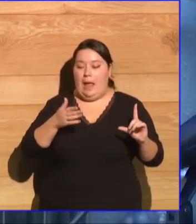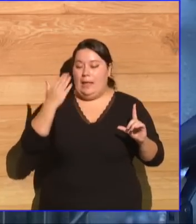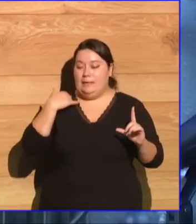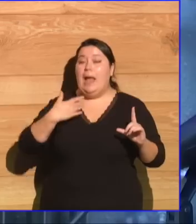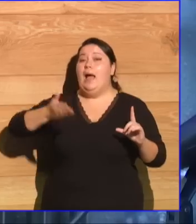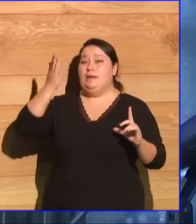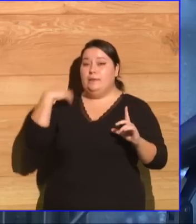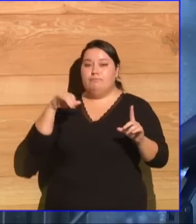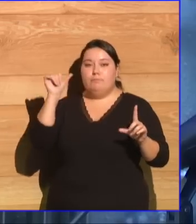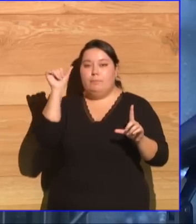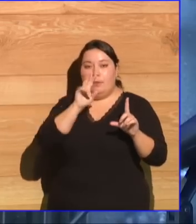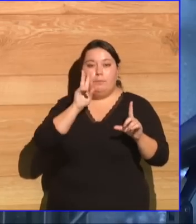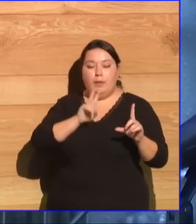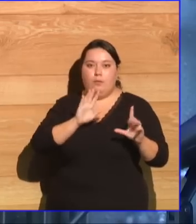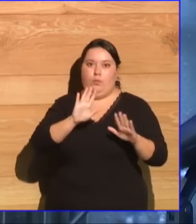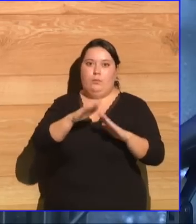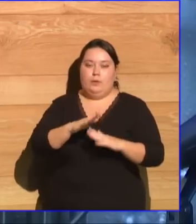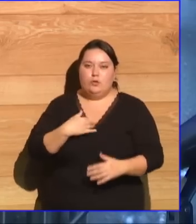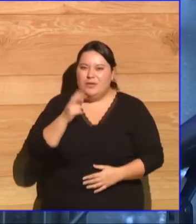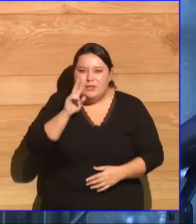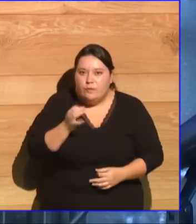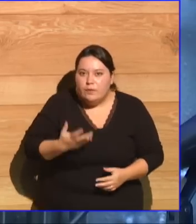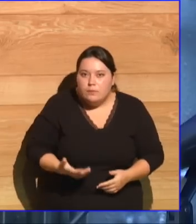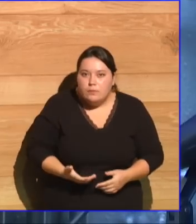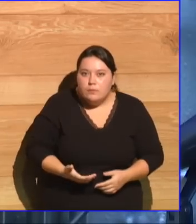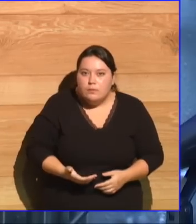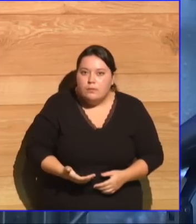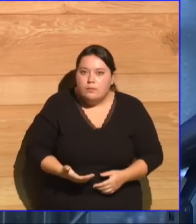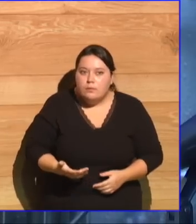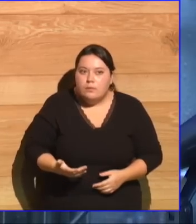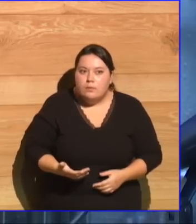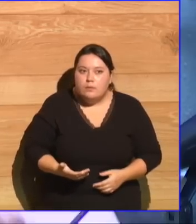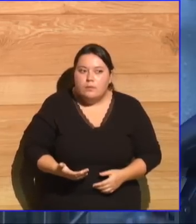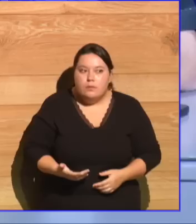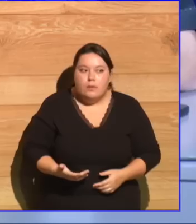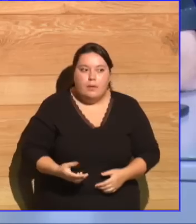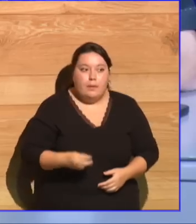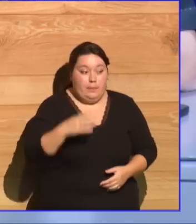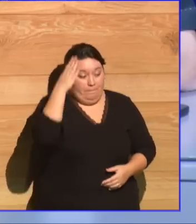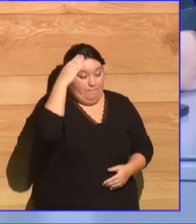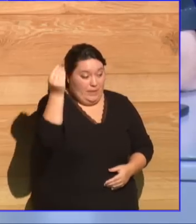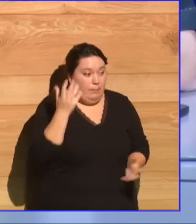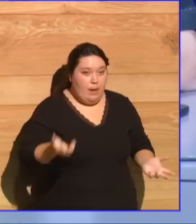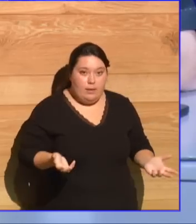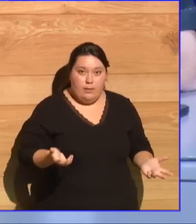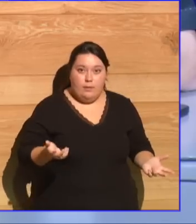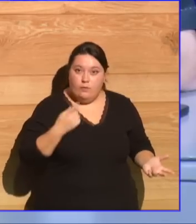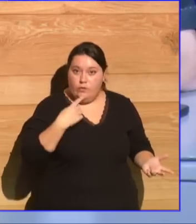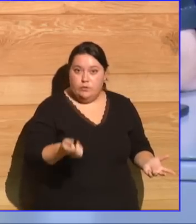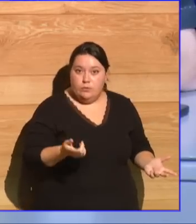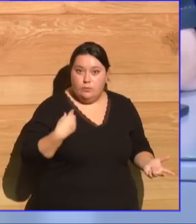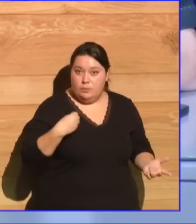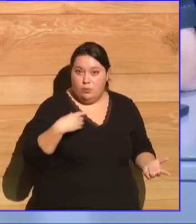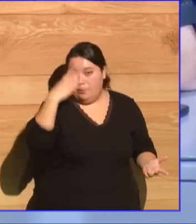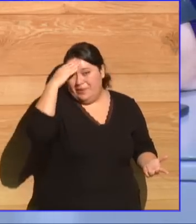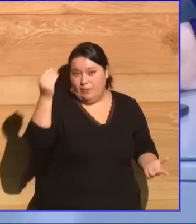ayer, yo dije, espera un momento, ¿qué coño estoy viendo? Ostras, que Peter Pan, lo que te he dicho yo, Peter Pan, que voy diciendo, ¿sabes? Peter Pan, sí, lo mismo,